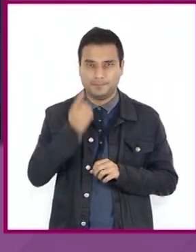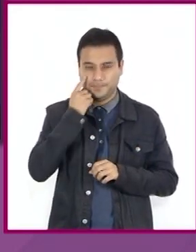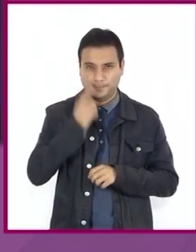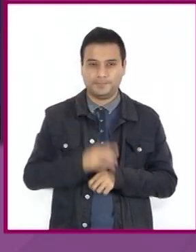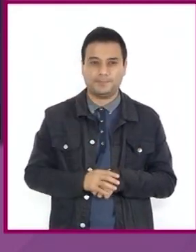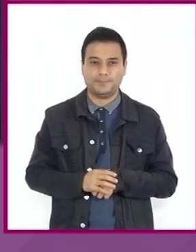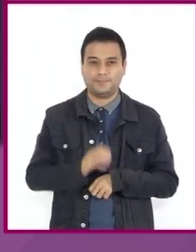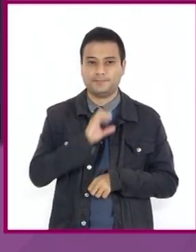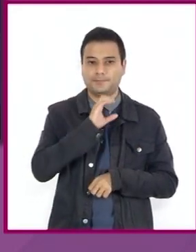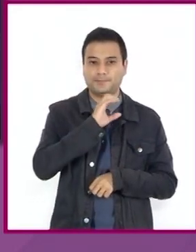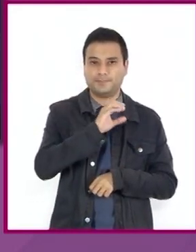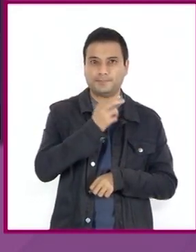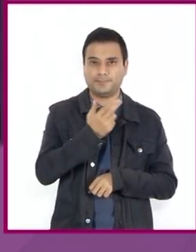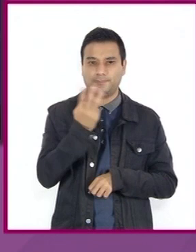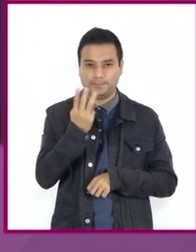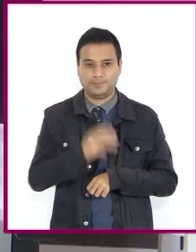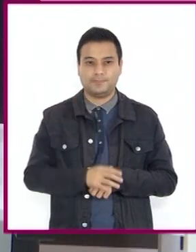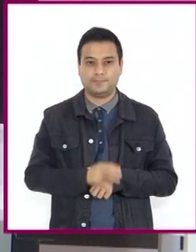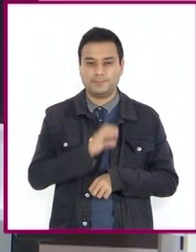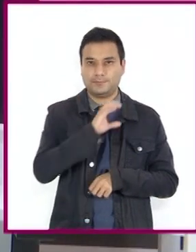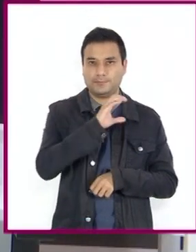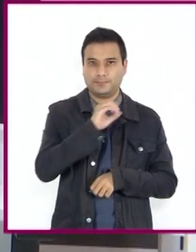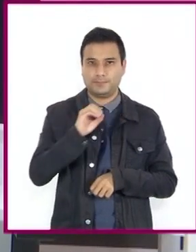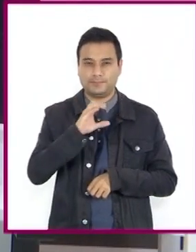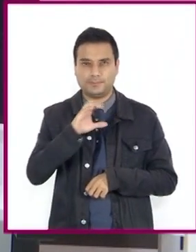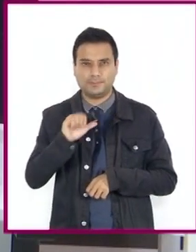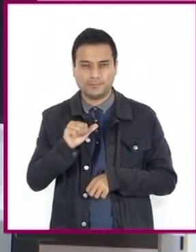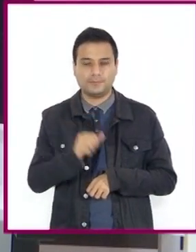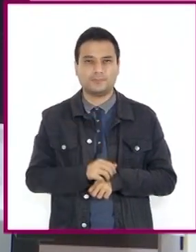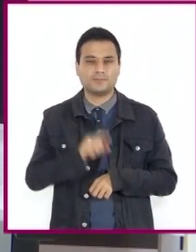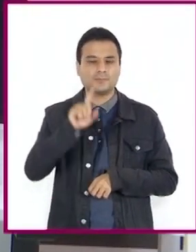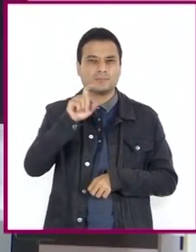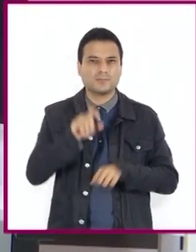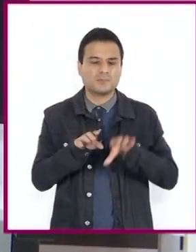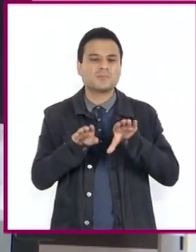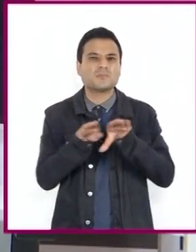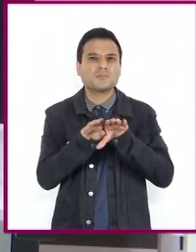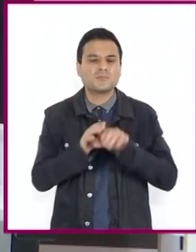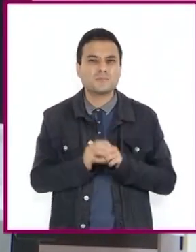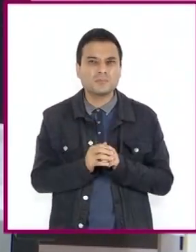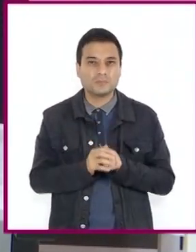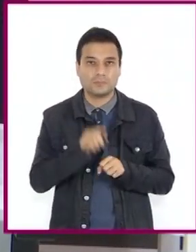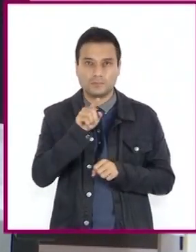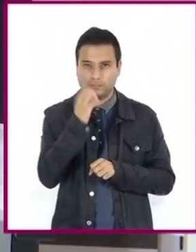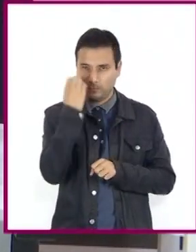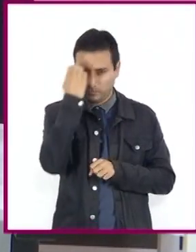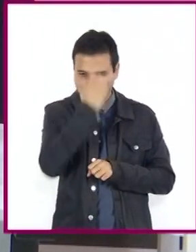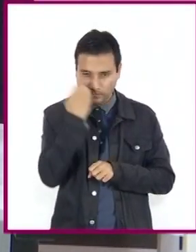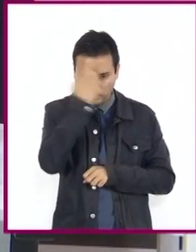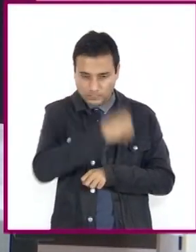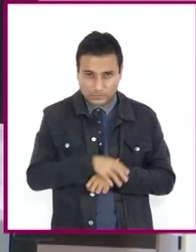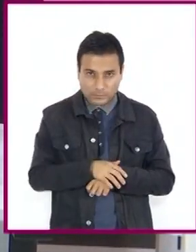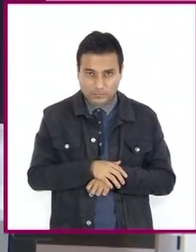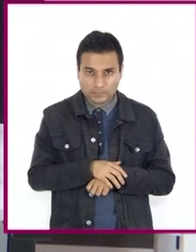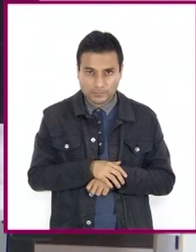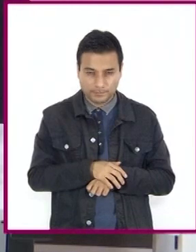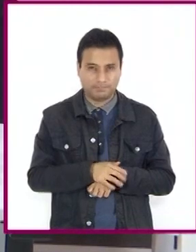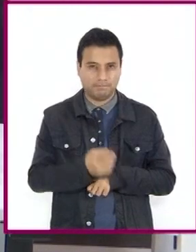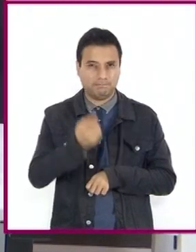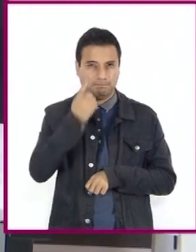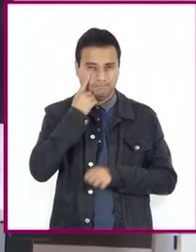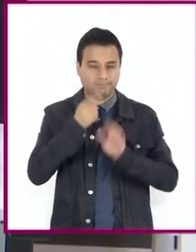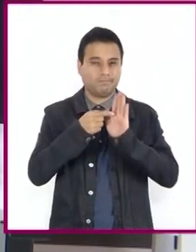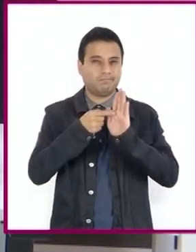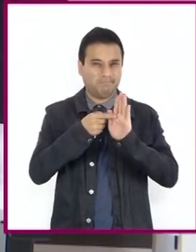más dióxido de carbono, más agua. Analicen la estructura de los reactivos y los productos de la reacción con el siguiente modelo.